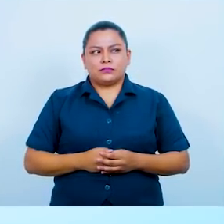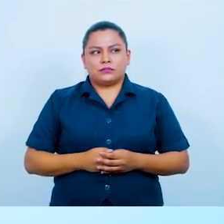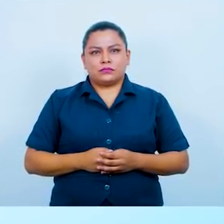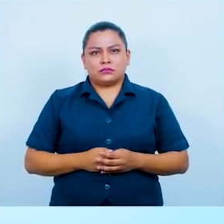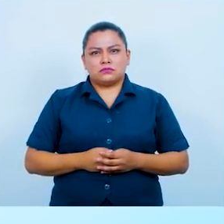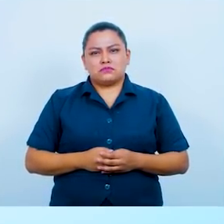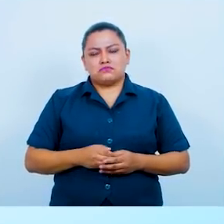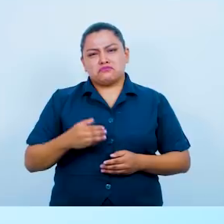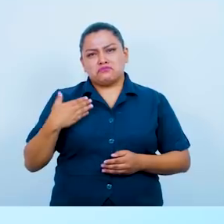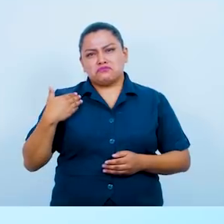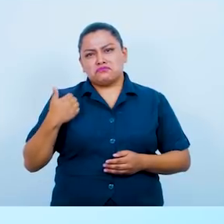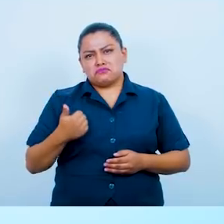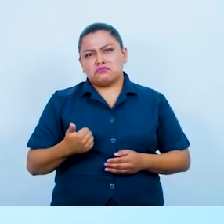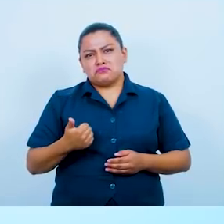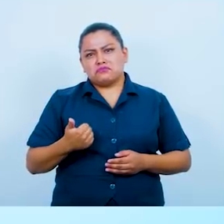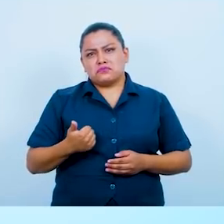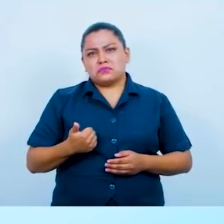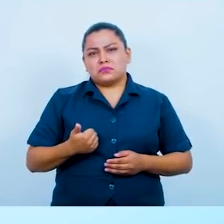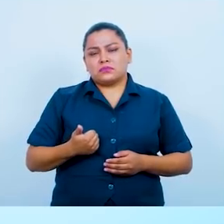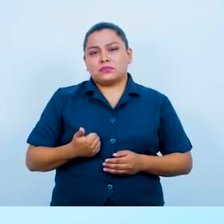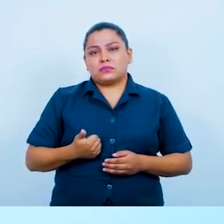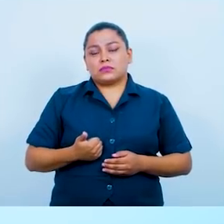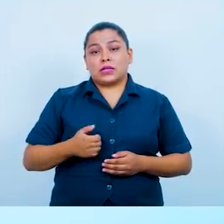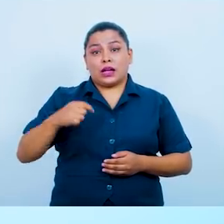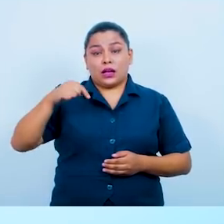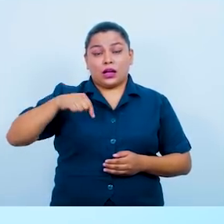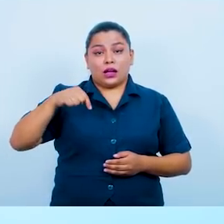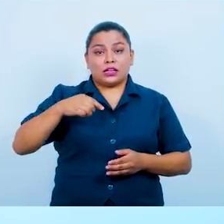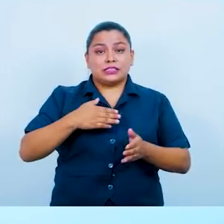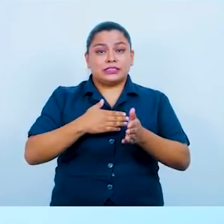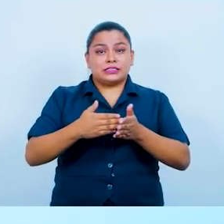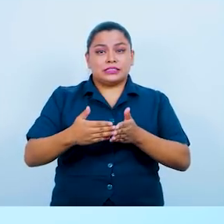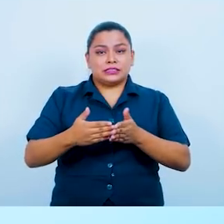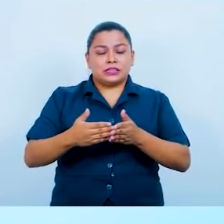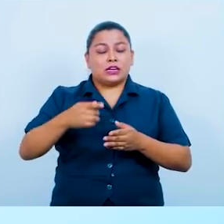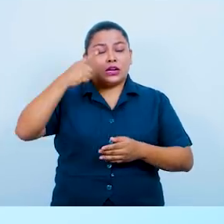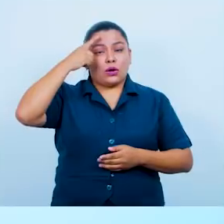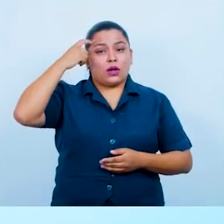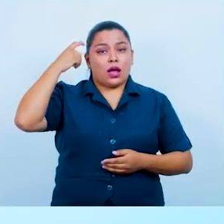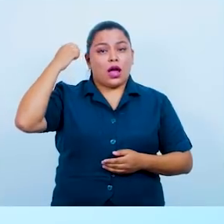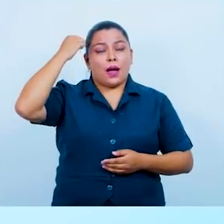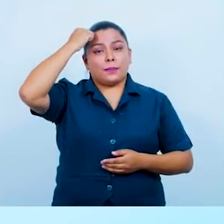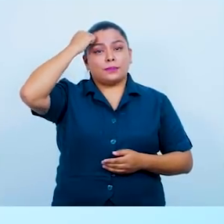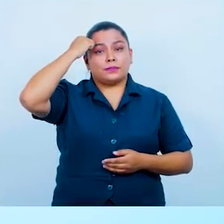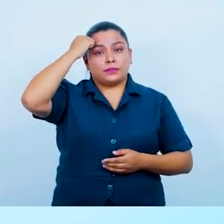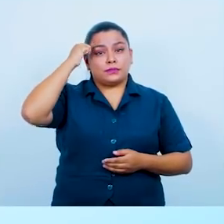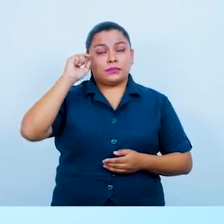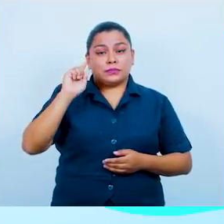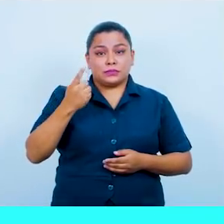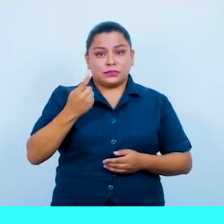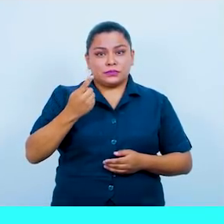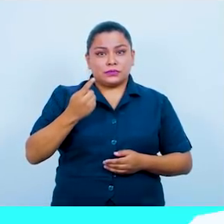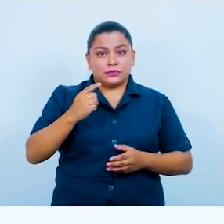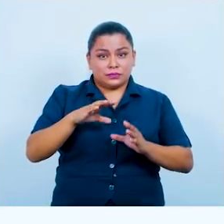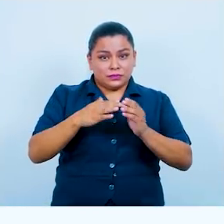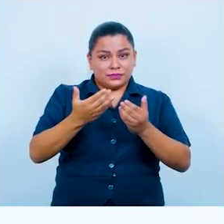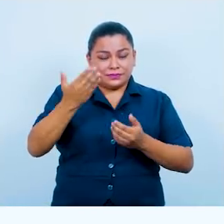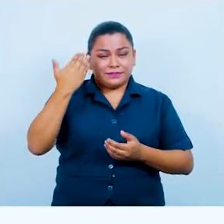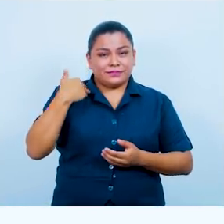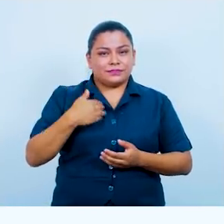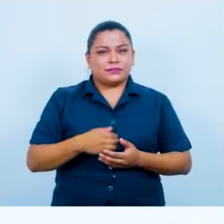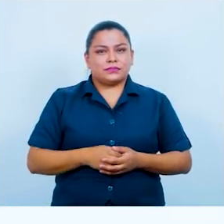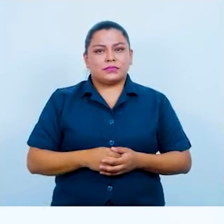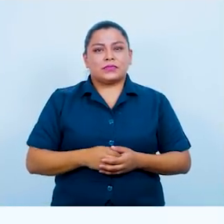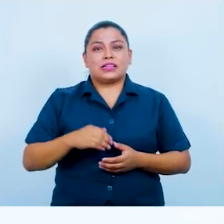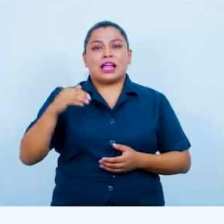¿Qué te parece, Dobby, si antes de iniciar recordamos el aprendizaje del primer webinar?